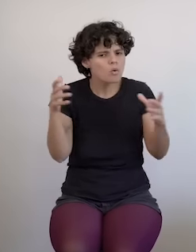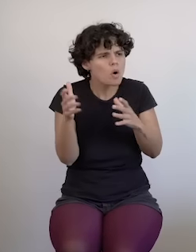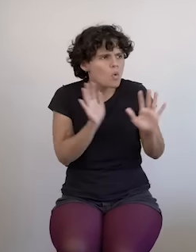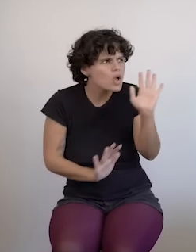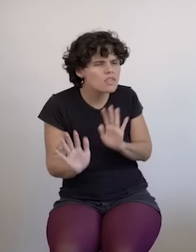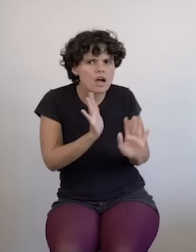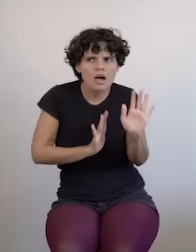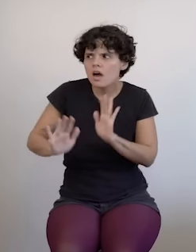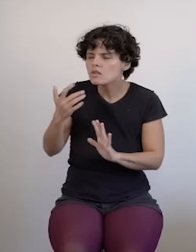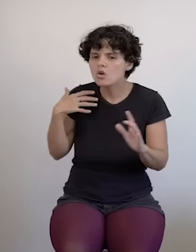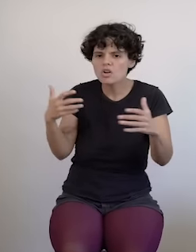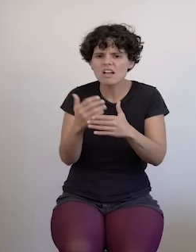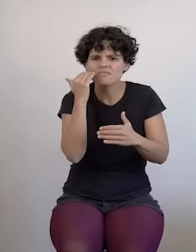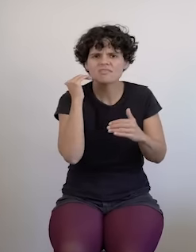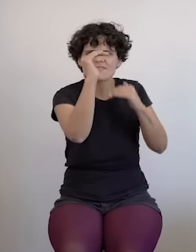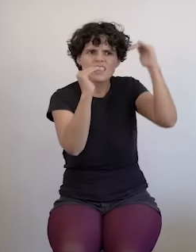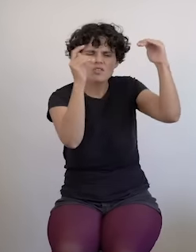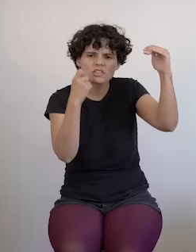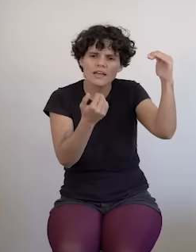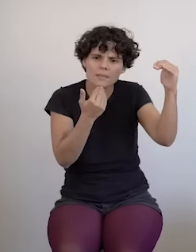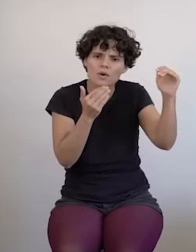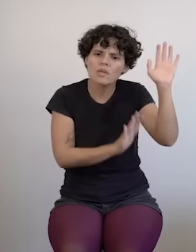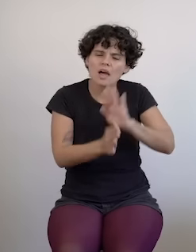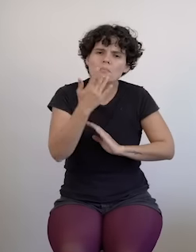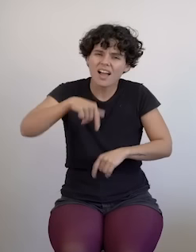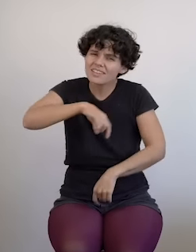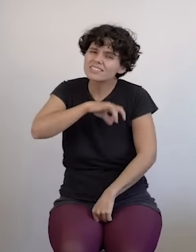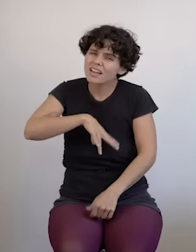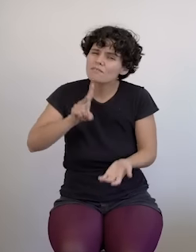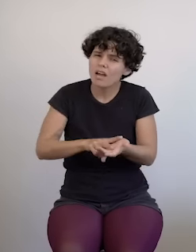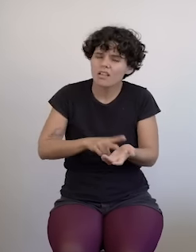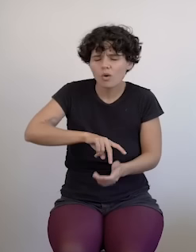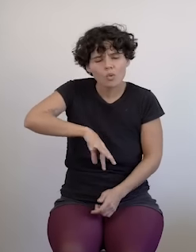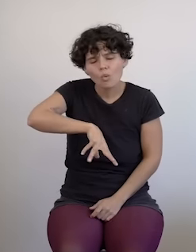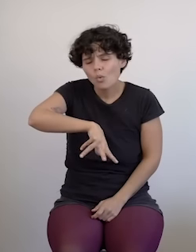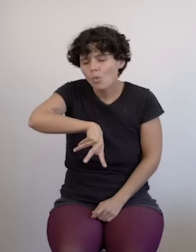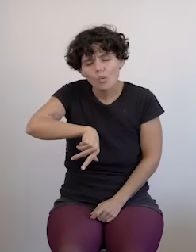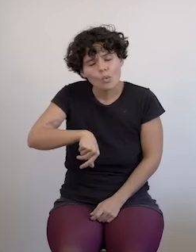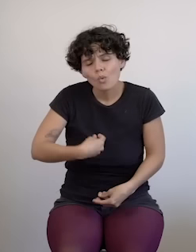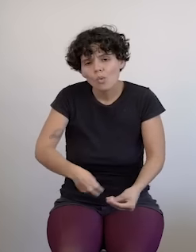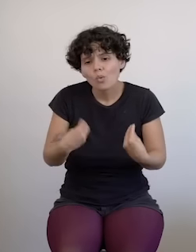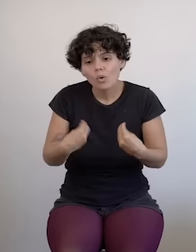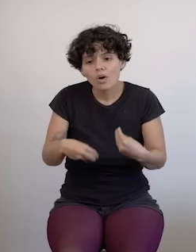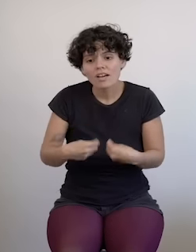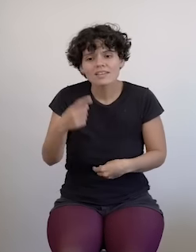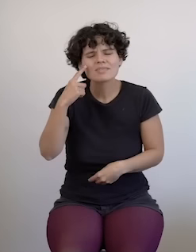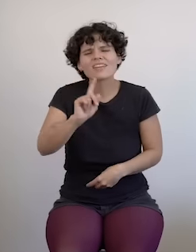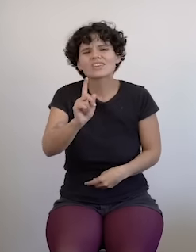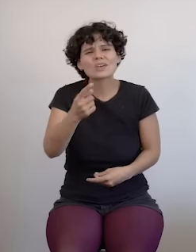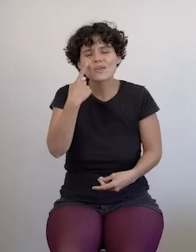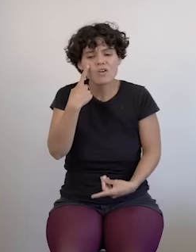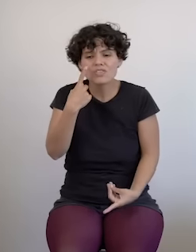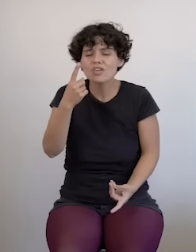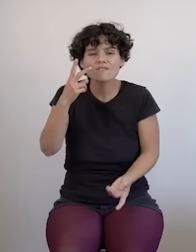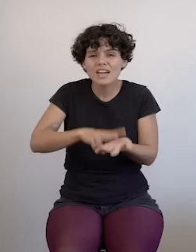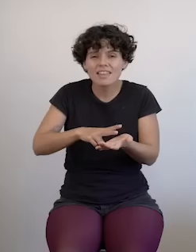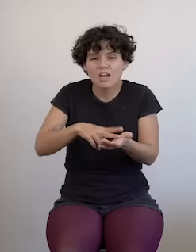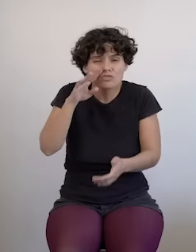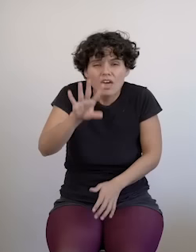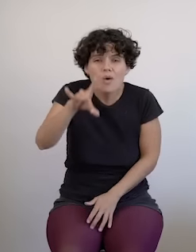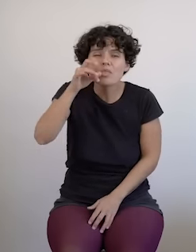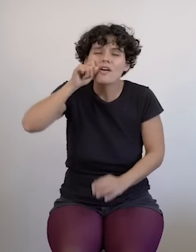¿cachai? Siempre teníamos que cuidarnos y cuidar con los viejos porque hay harta delincuencia en Chile. Y eso lo sabemos, pero no, viene